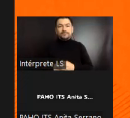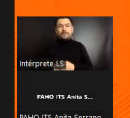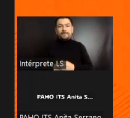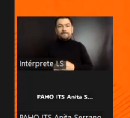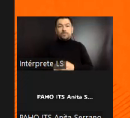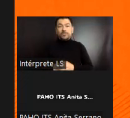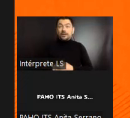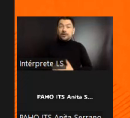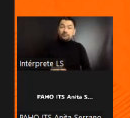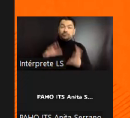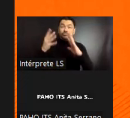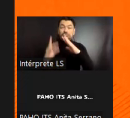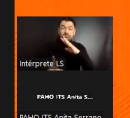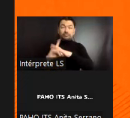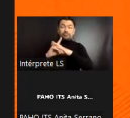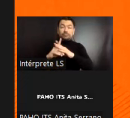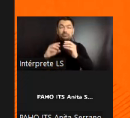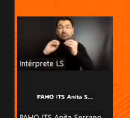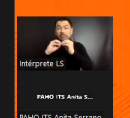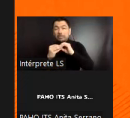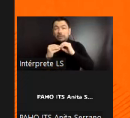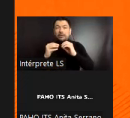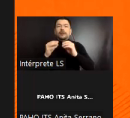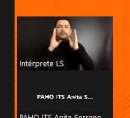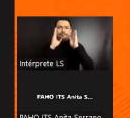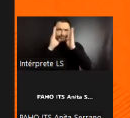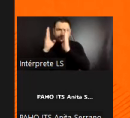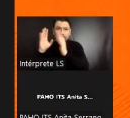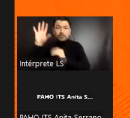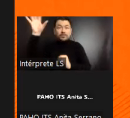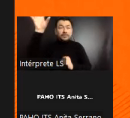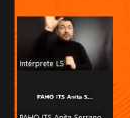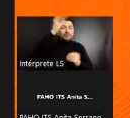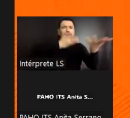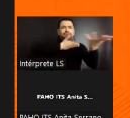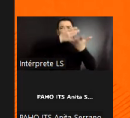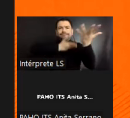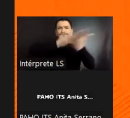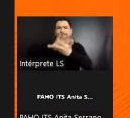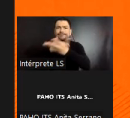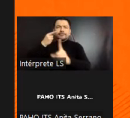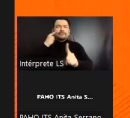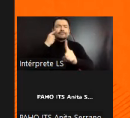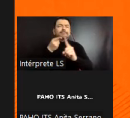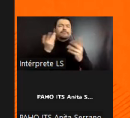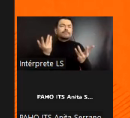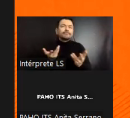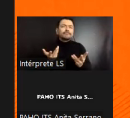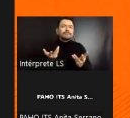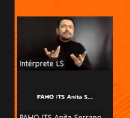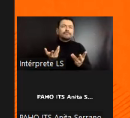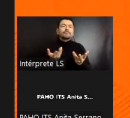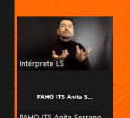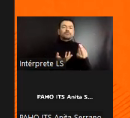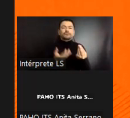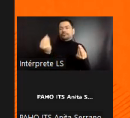la colaboración multinacional de un marco que está enfocado en la capacidad de los países de dos sectores que trabajan juntos a nivel de país,